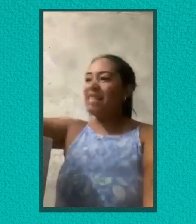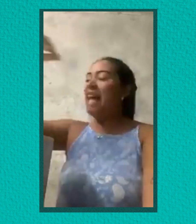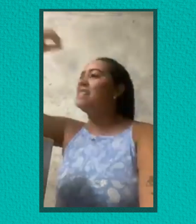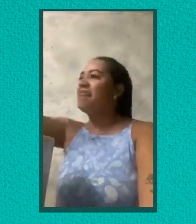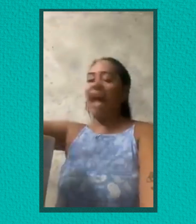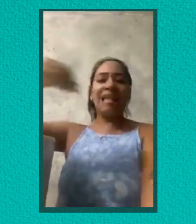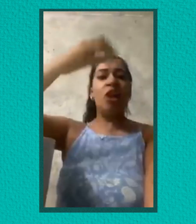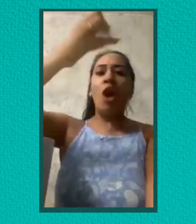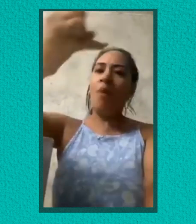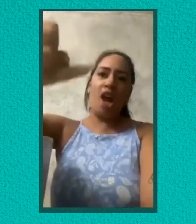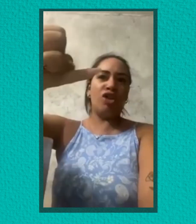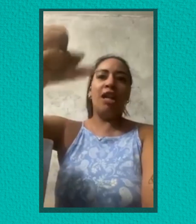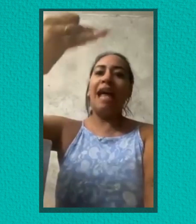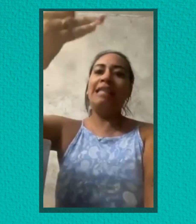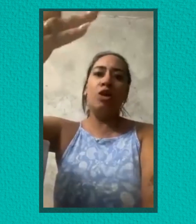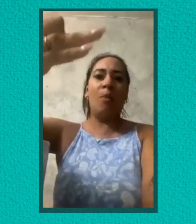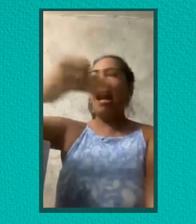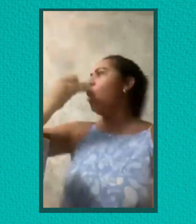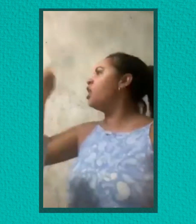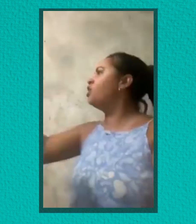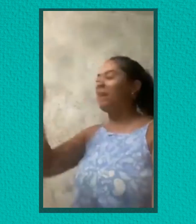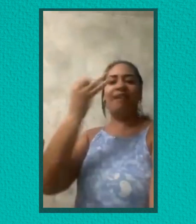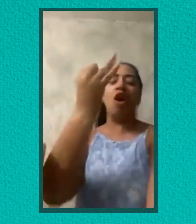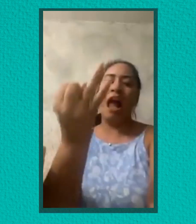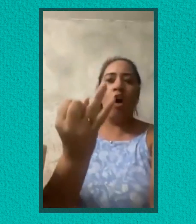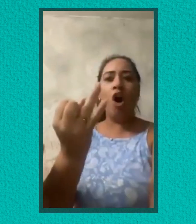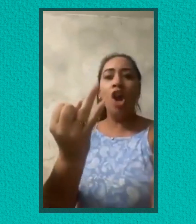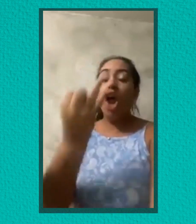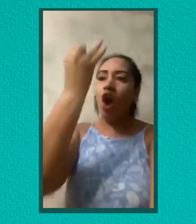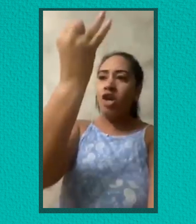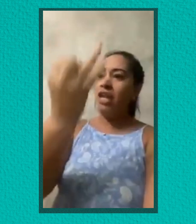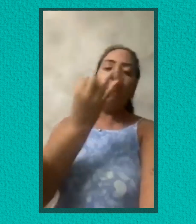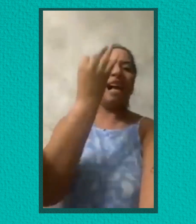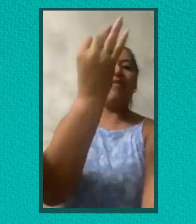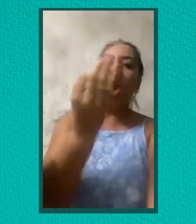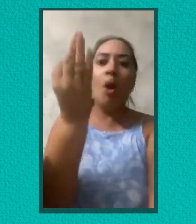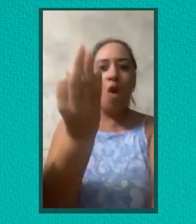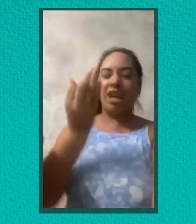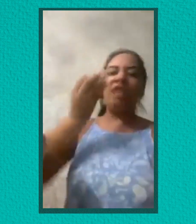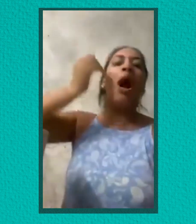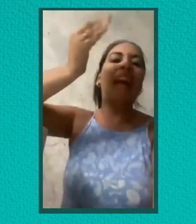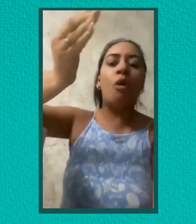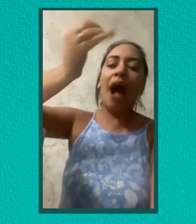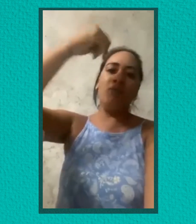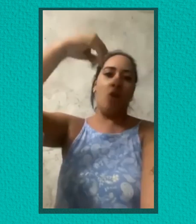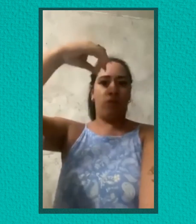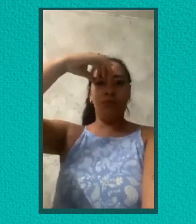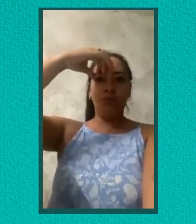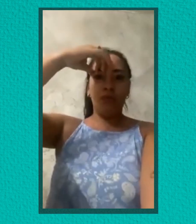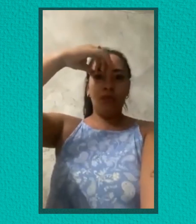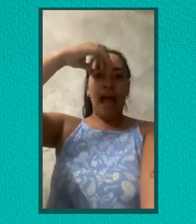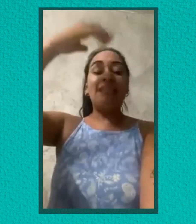sin avisar, sin nada, sin uno poder cocinar, sin uno poder nada, los niños pasando calor, los niños picándole los mosquitos. ¿Hasta